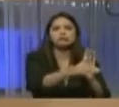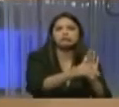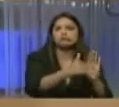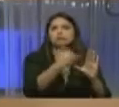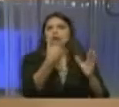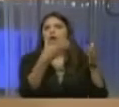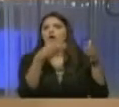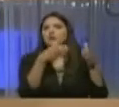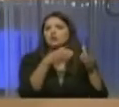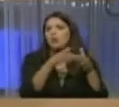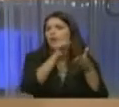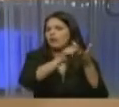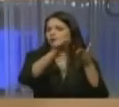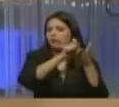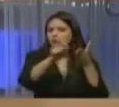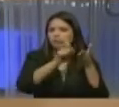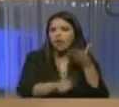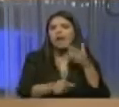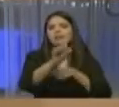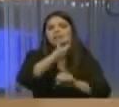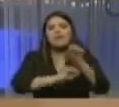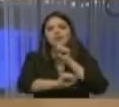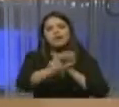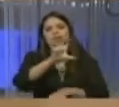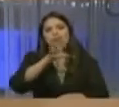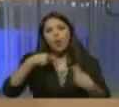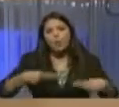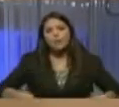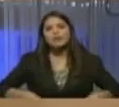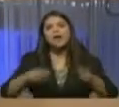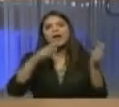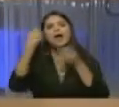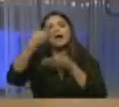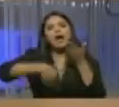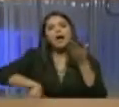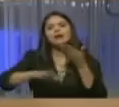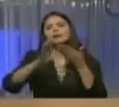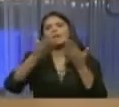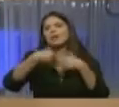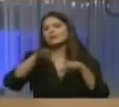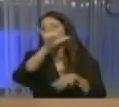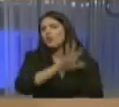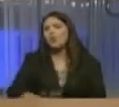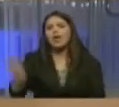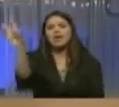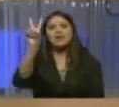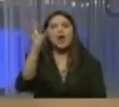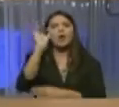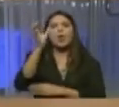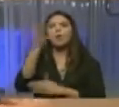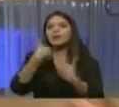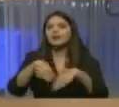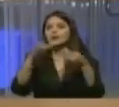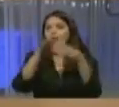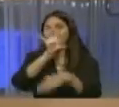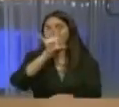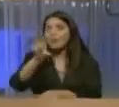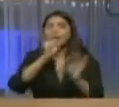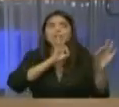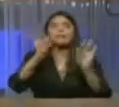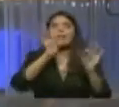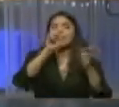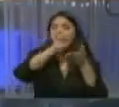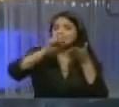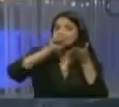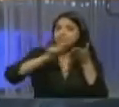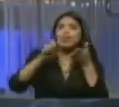Red de Intelectuales en Defensa de la Humanidad, cartas de los movimientos culturales de toda Venezuela, del Congreso de la Patria. Se está preparando un manifiesto de